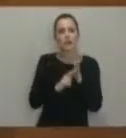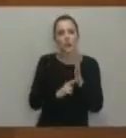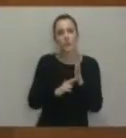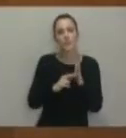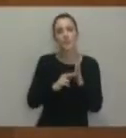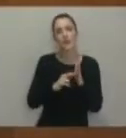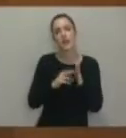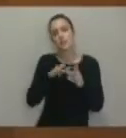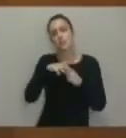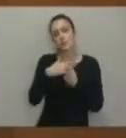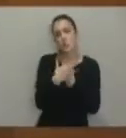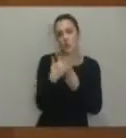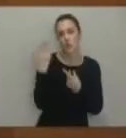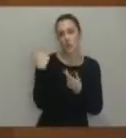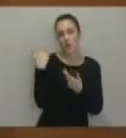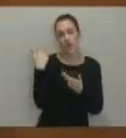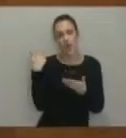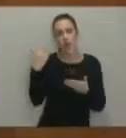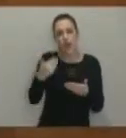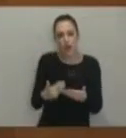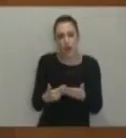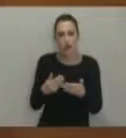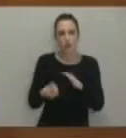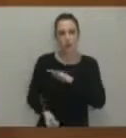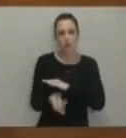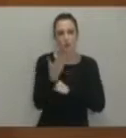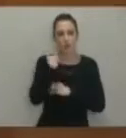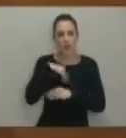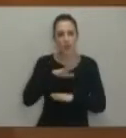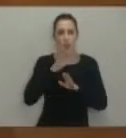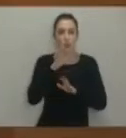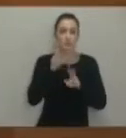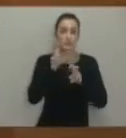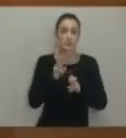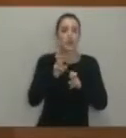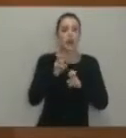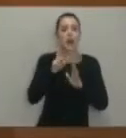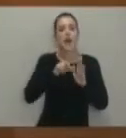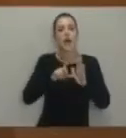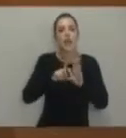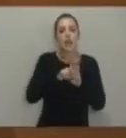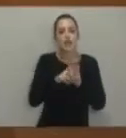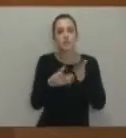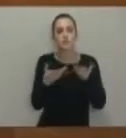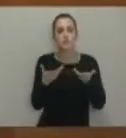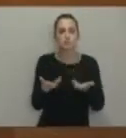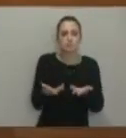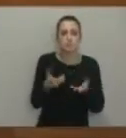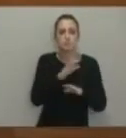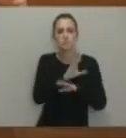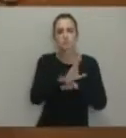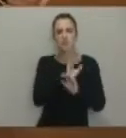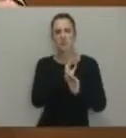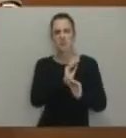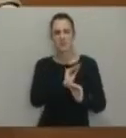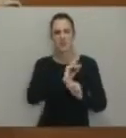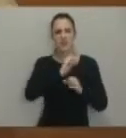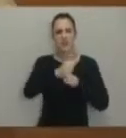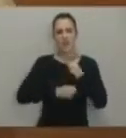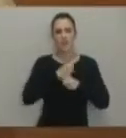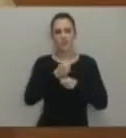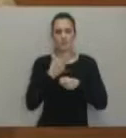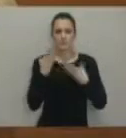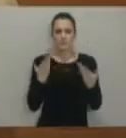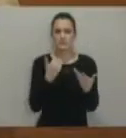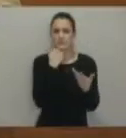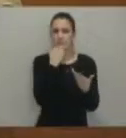produciendo desde tiempo atrás. Claro que esta palabra regularizar en manos de esta consejería realmente a lo largo de esta legislatura ha sido un